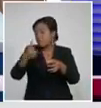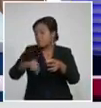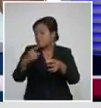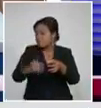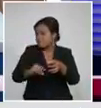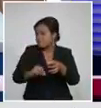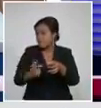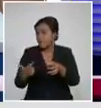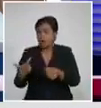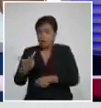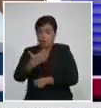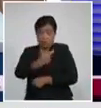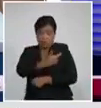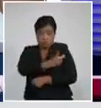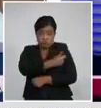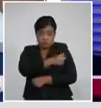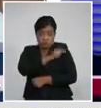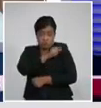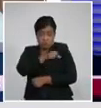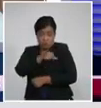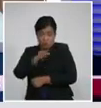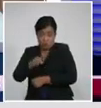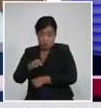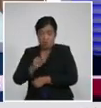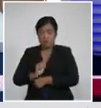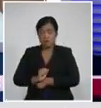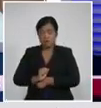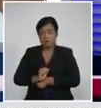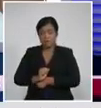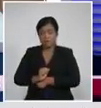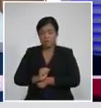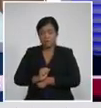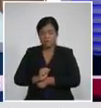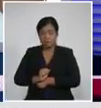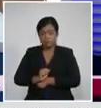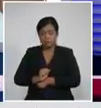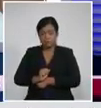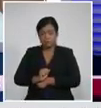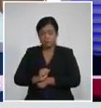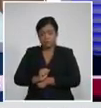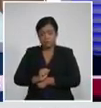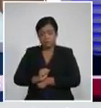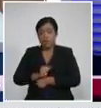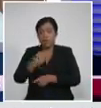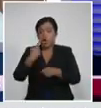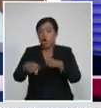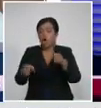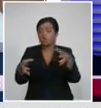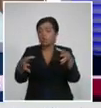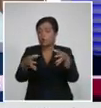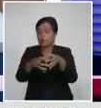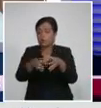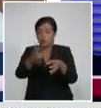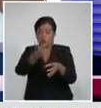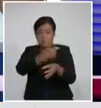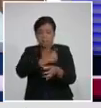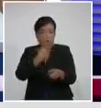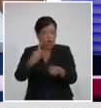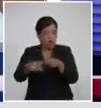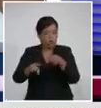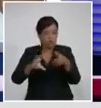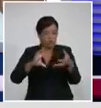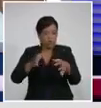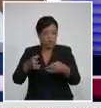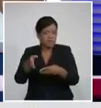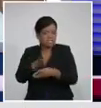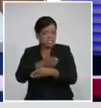vacunan un grupo de voluntarios y un grupo recibe un placebo. ¿Qué cosa es un placebo? Es un producto que no